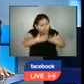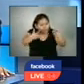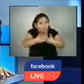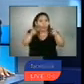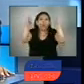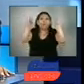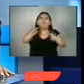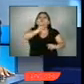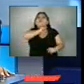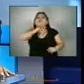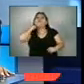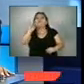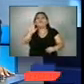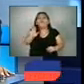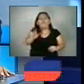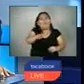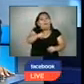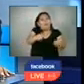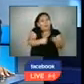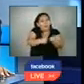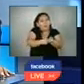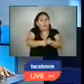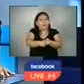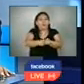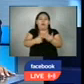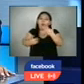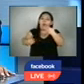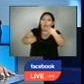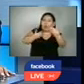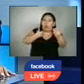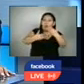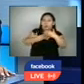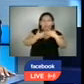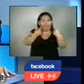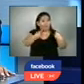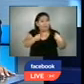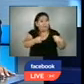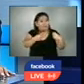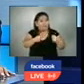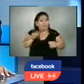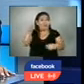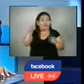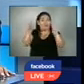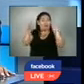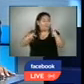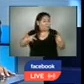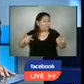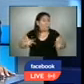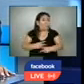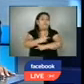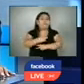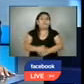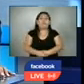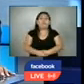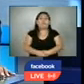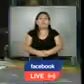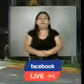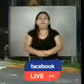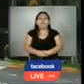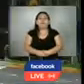y dos colaboradoras. Además, explicó la imprescriptibilidad de los crímenes de lesa humanidad.